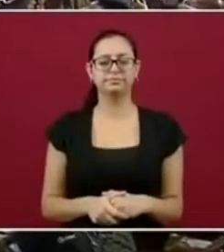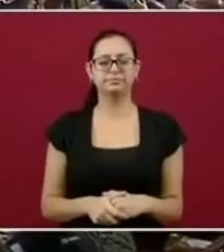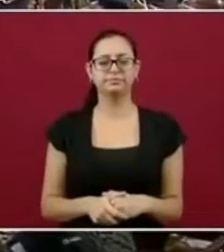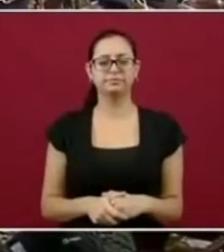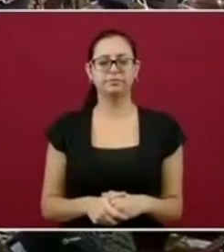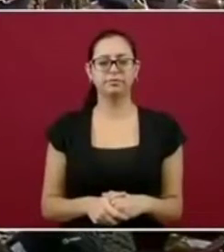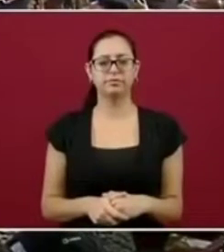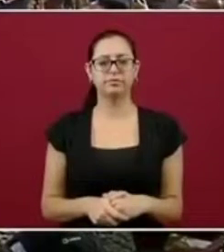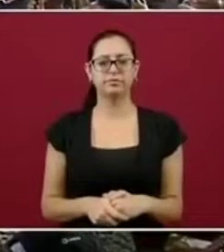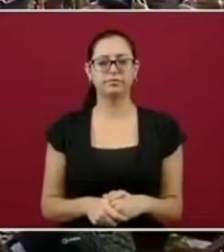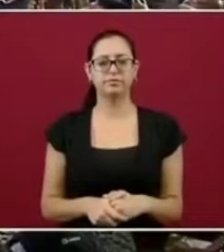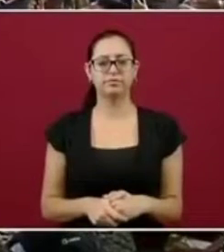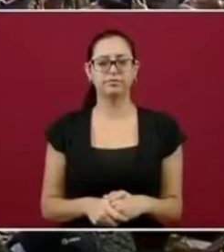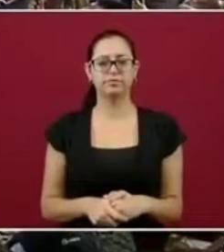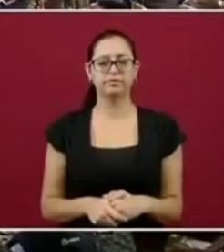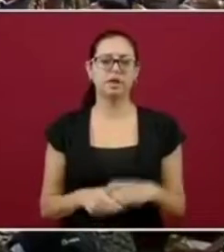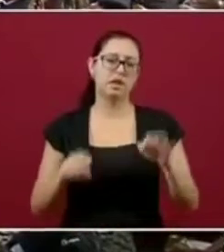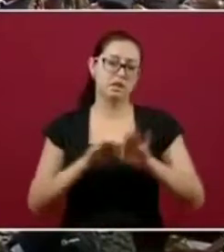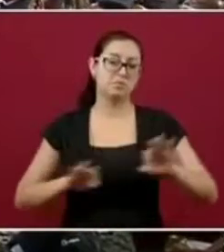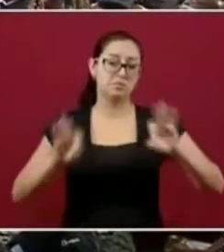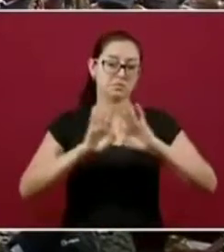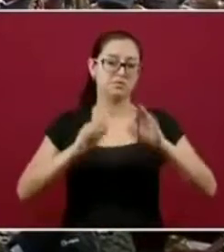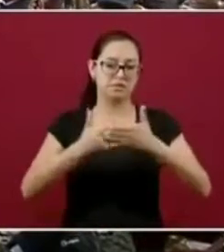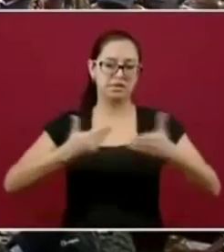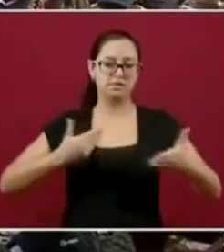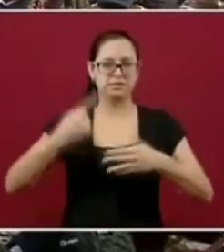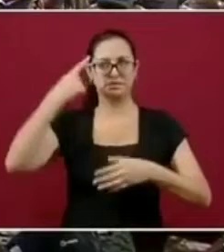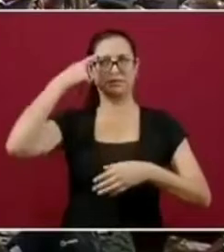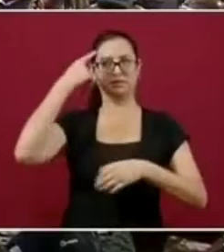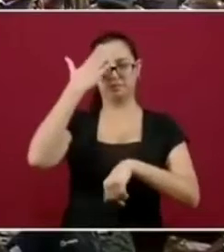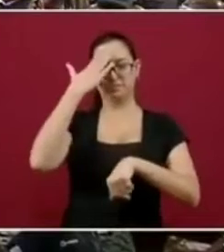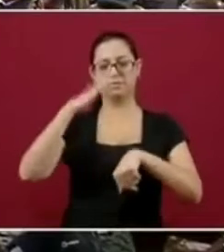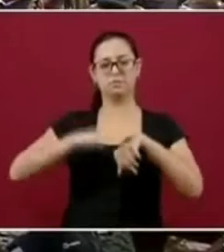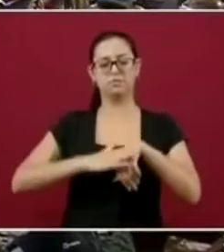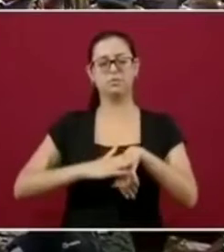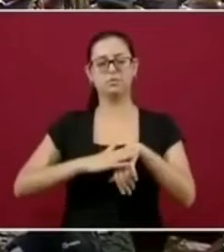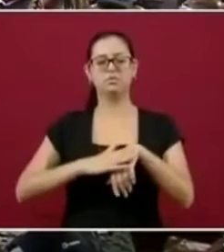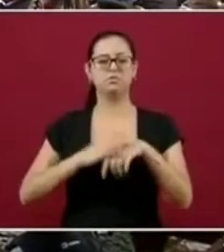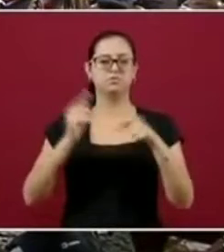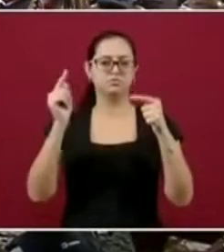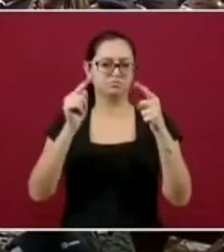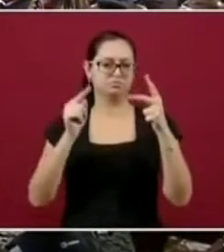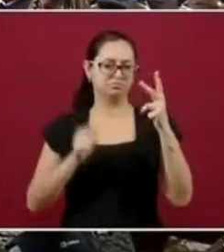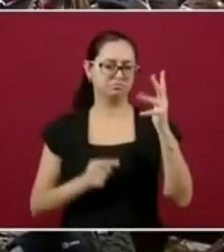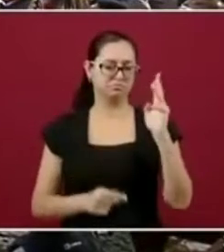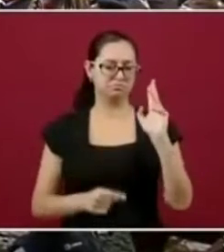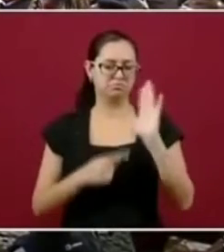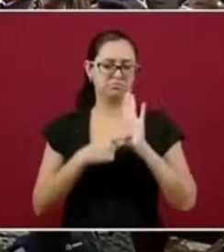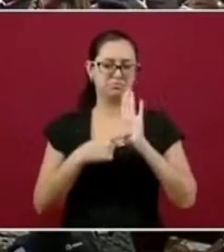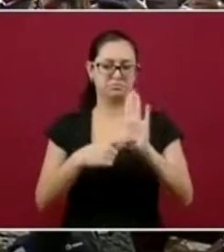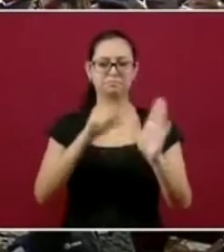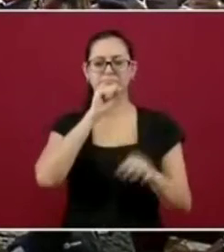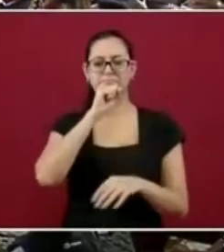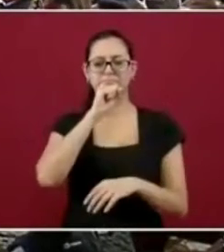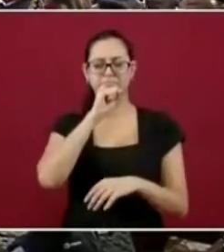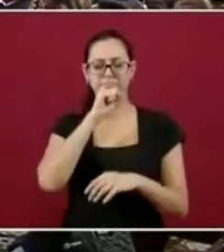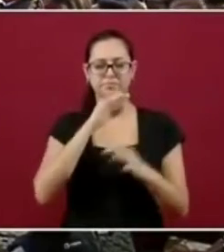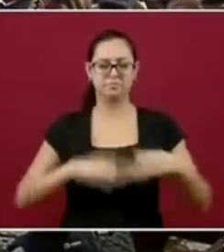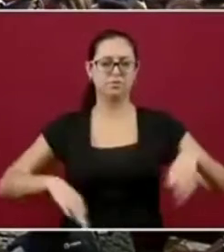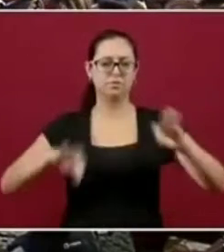Vale la pena tener presente algunos datos previos a la presentación del programa que son muy relevantes. El